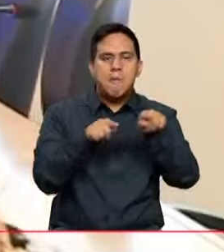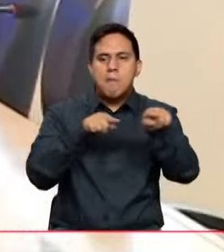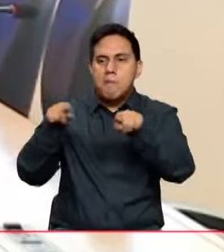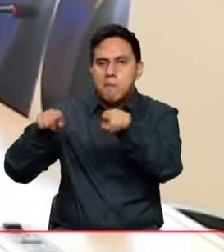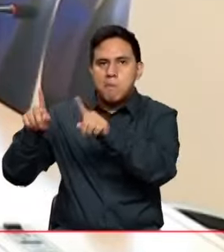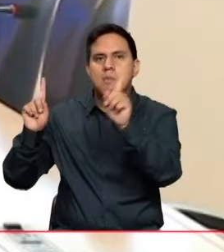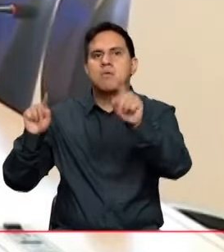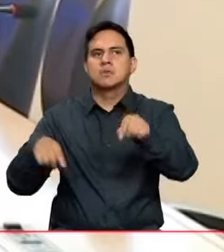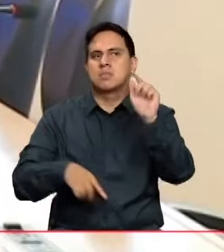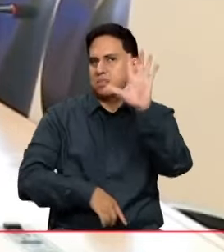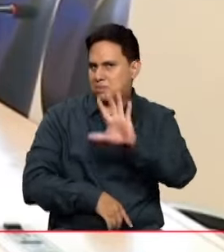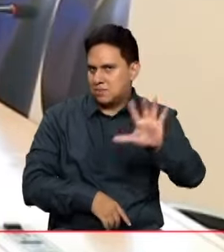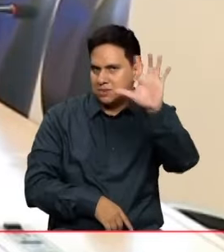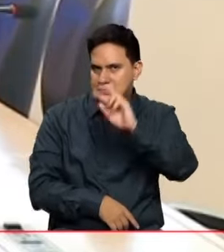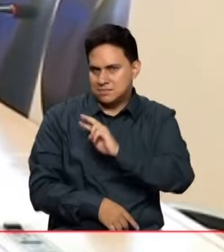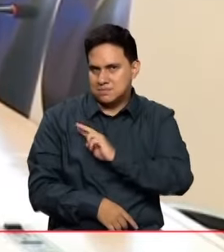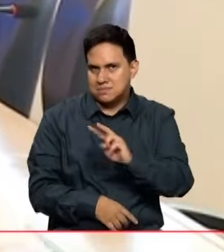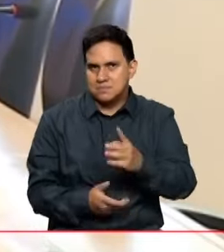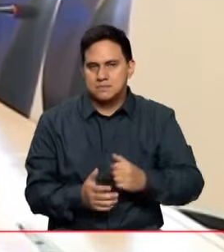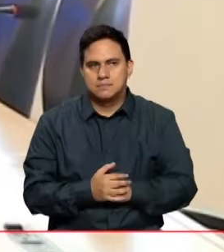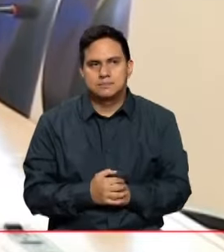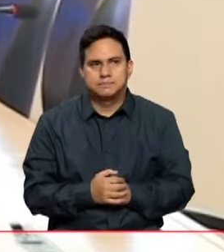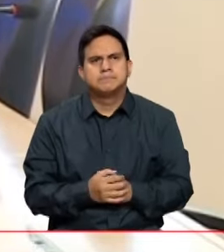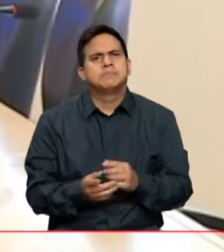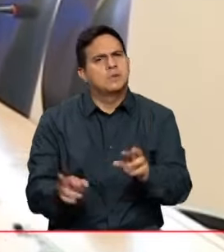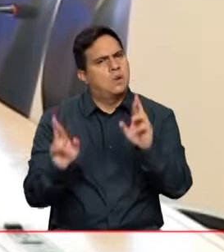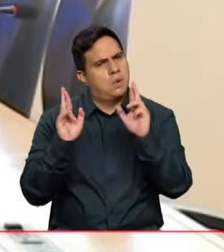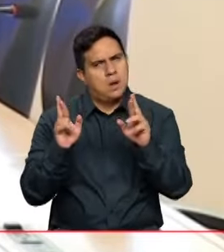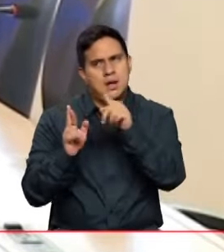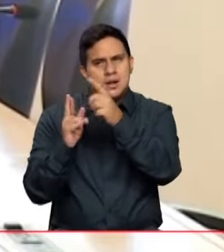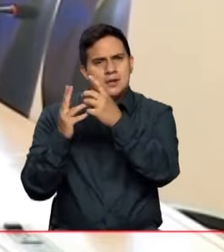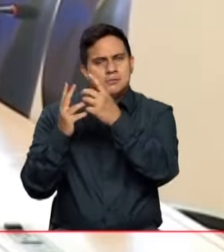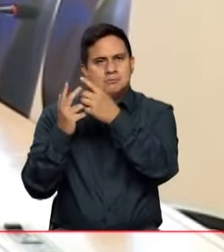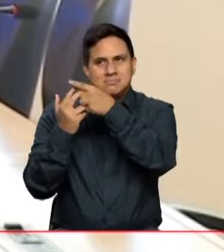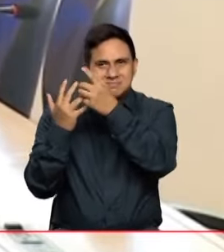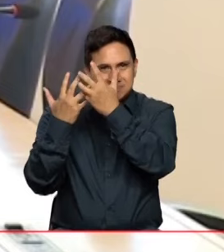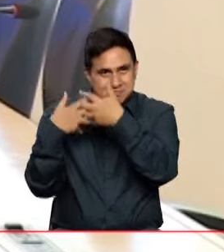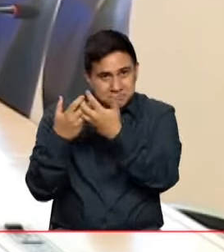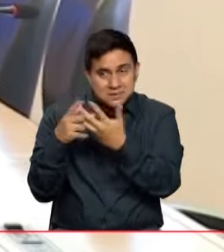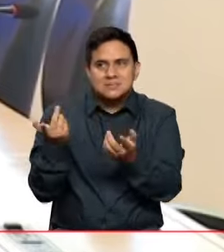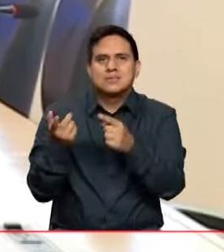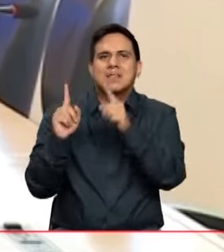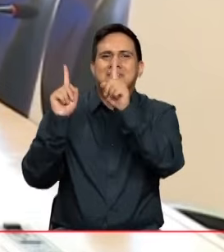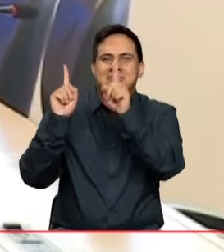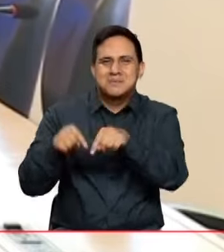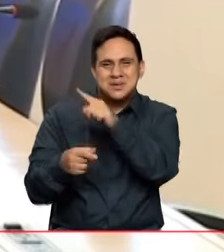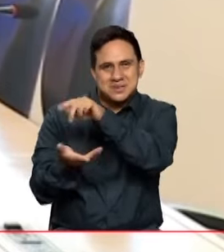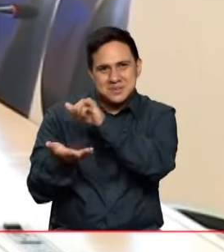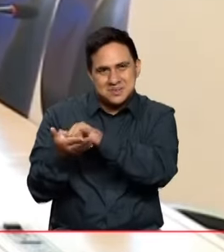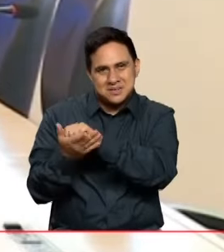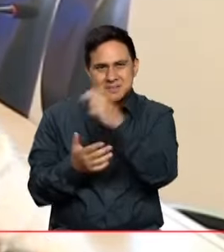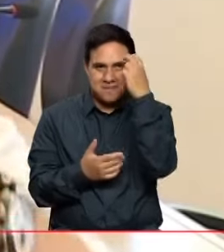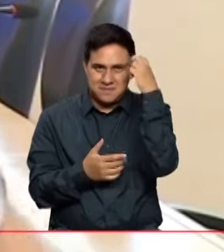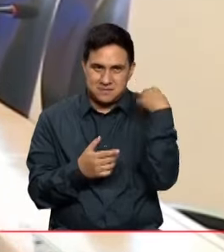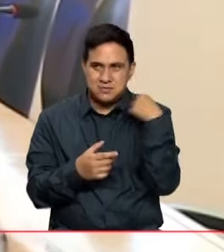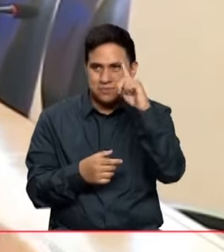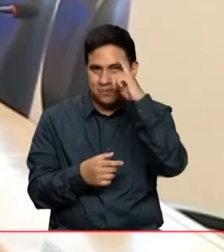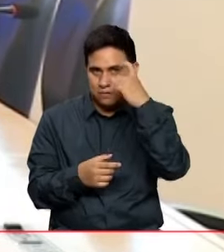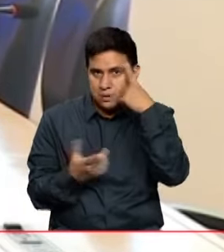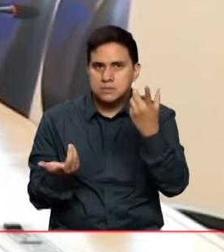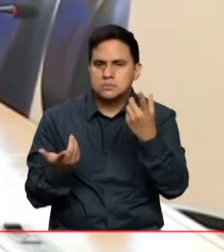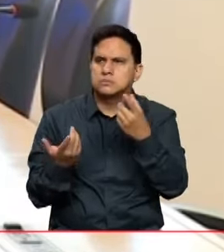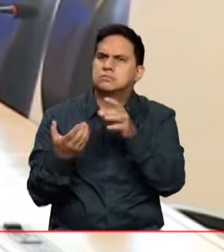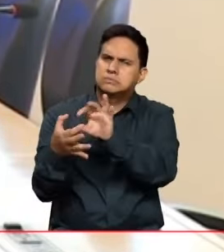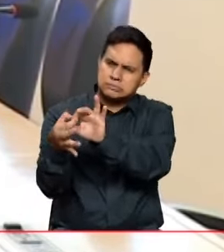esperamos junto a esta entidad y de la mano de la embajada británica no solamente fortalecer